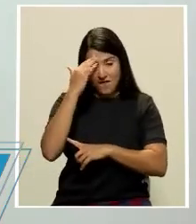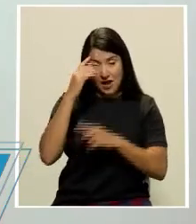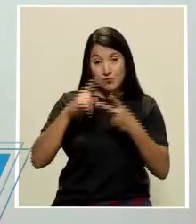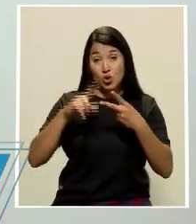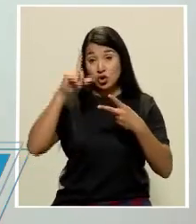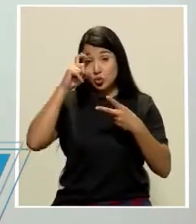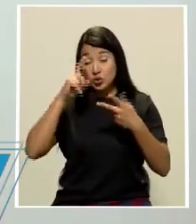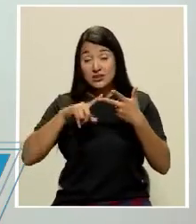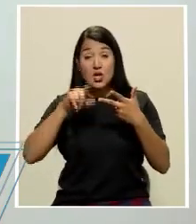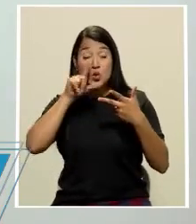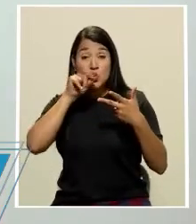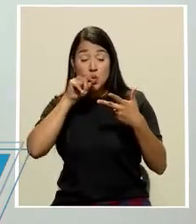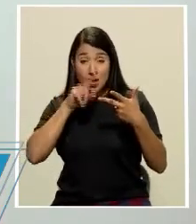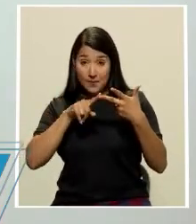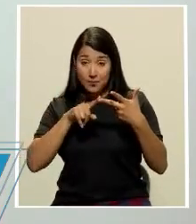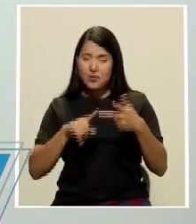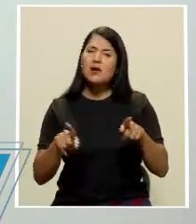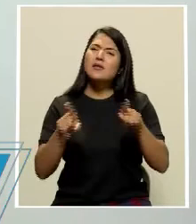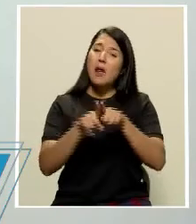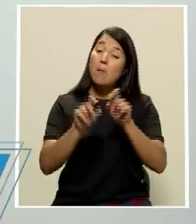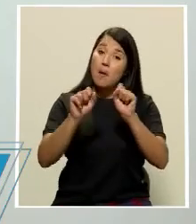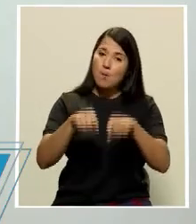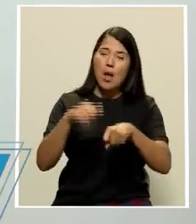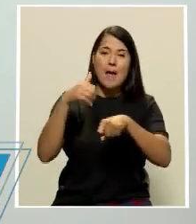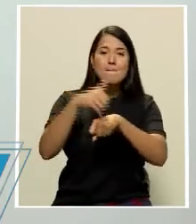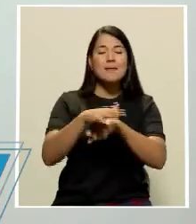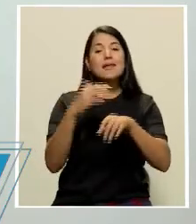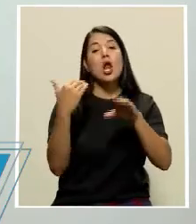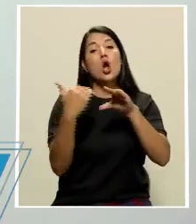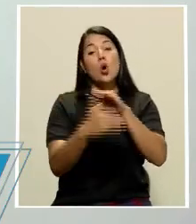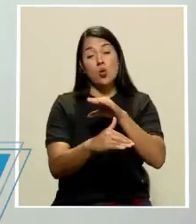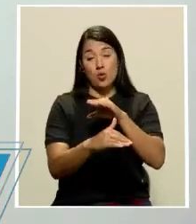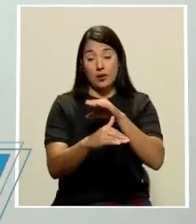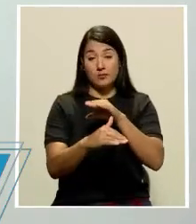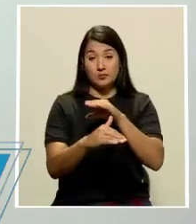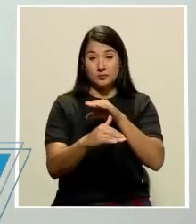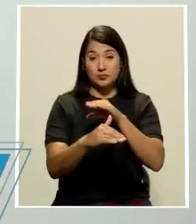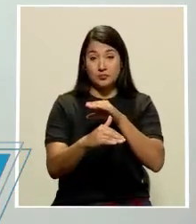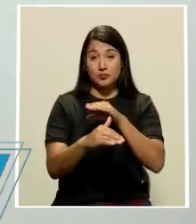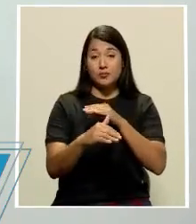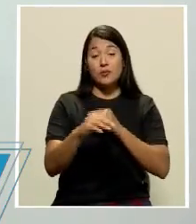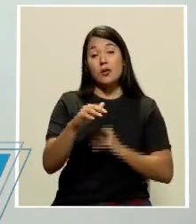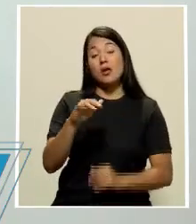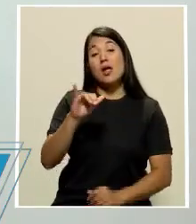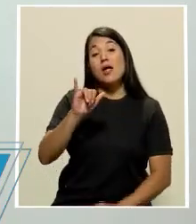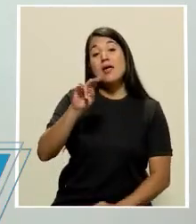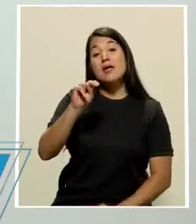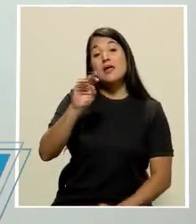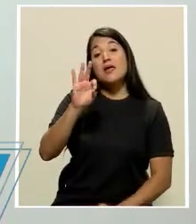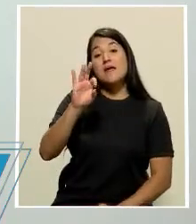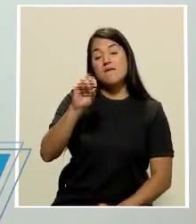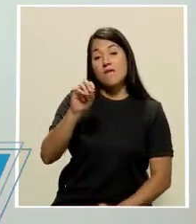en Instagram y en Twitter, y también pueden enviarnos un correo electrónico a